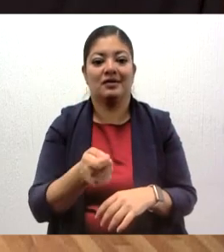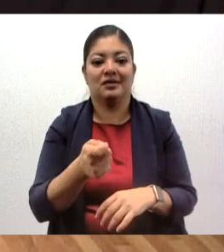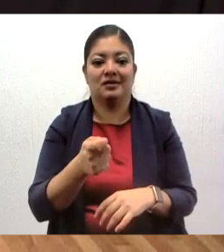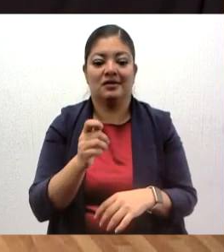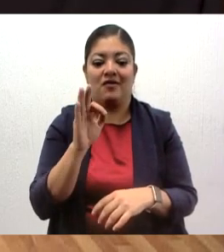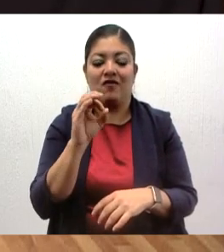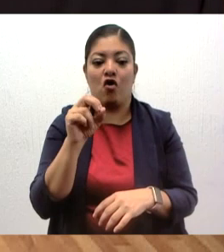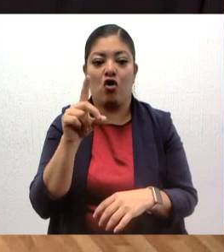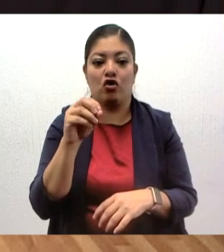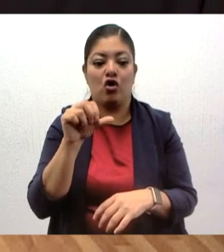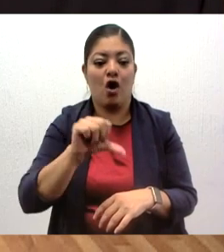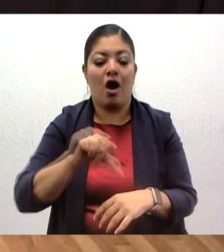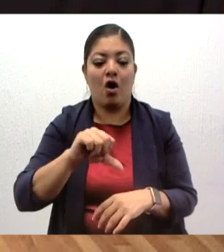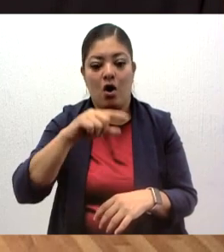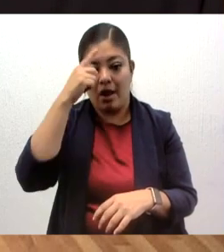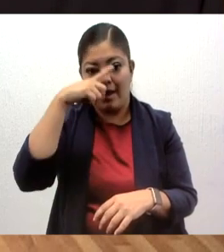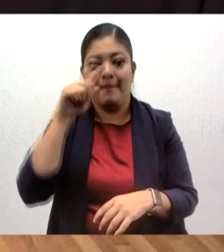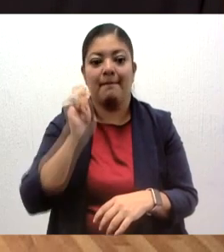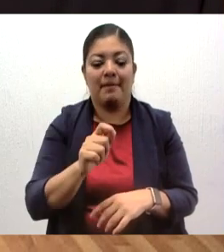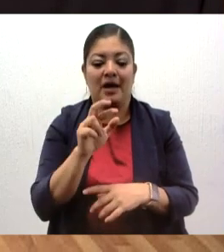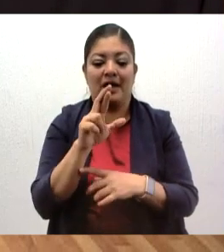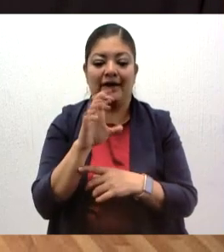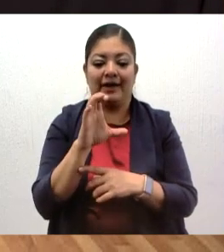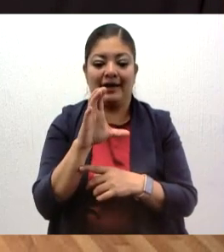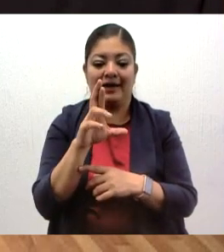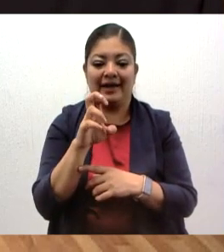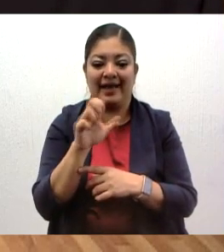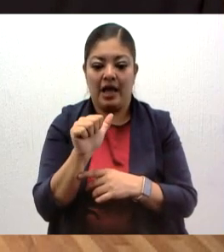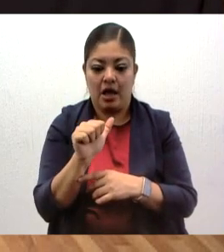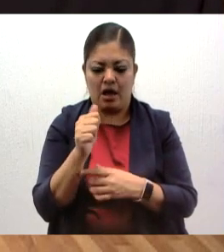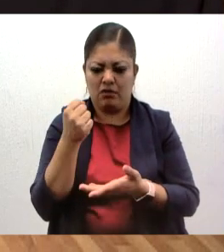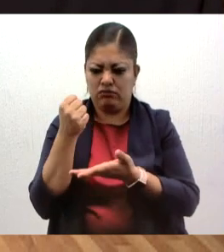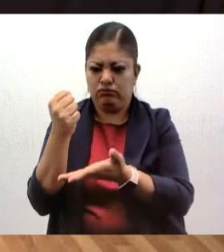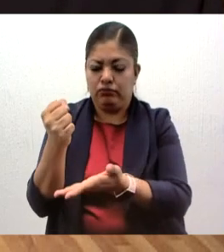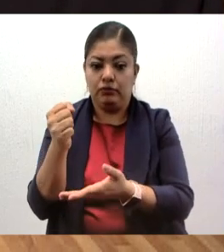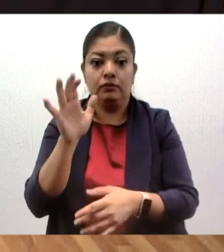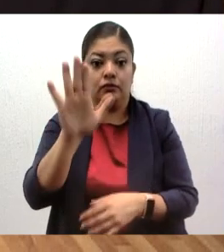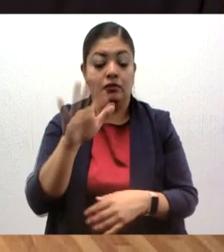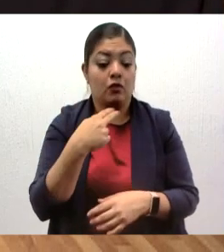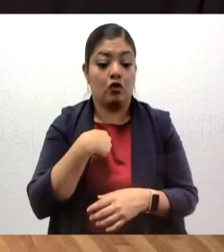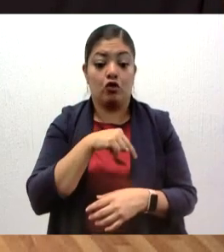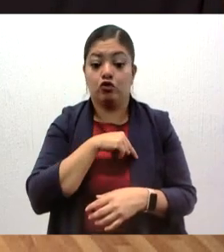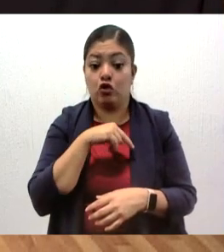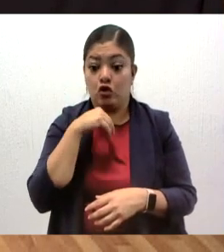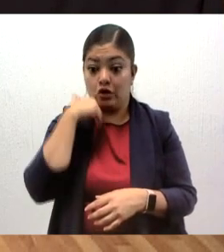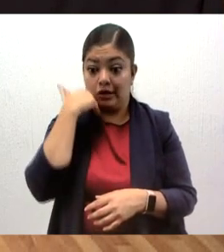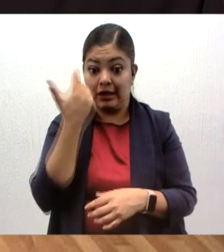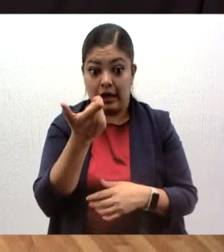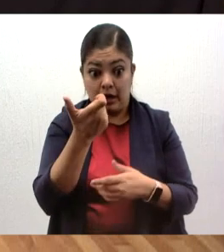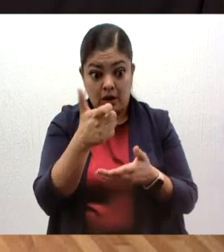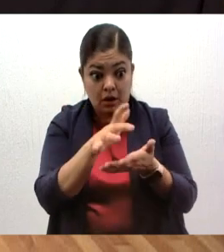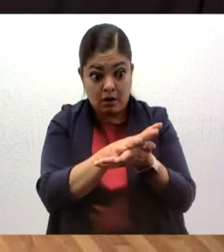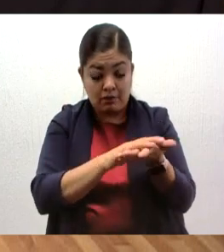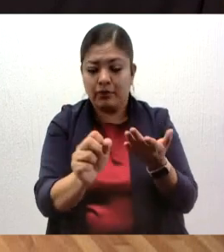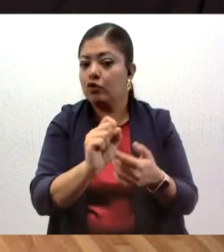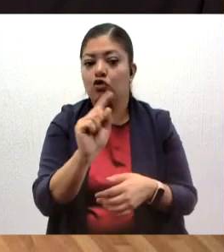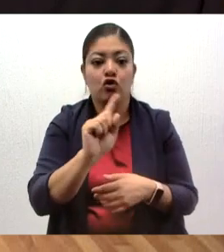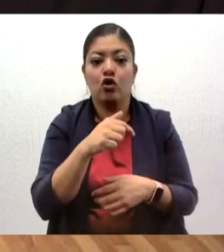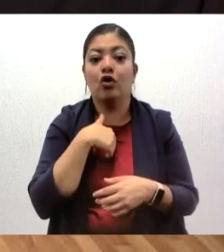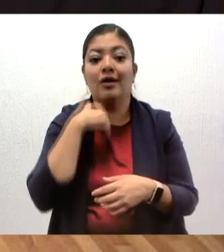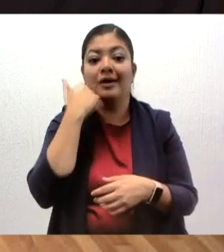se destina para recrea puntualizando no solicitamos la desaparición del fondo solicitamos dejar un precedente